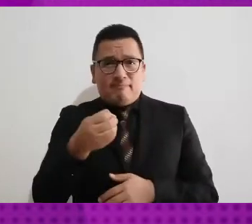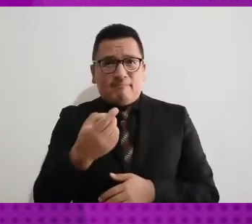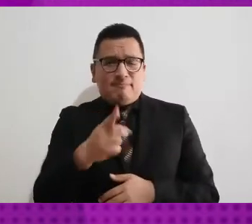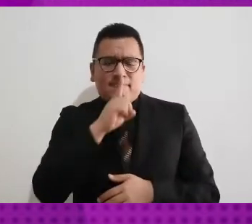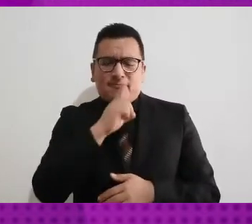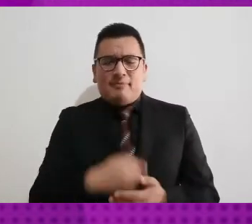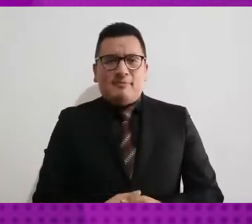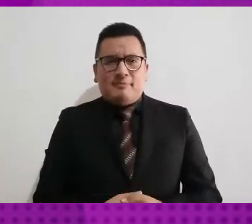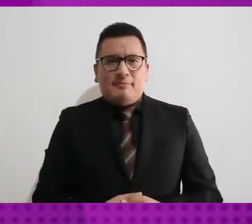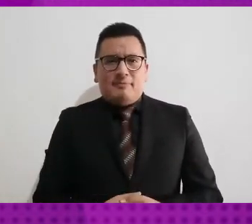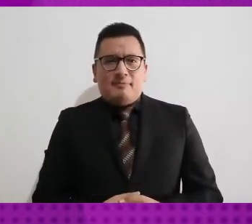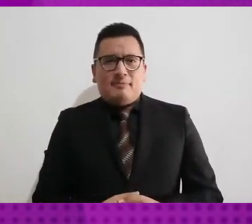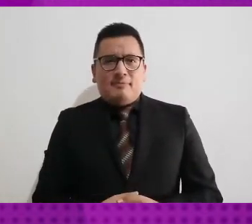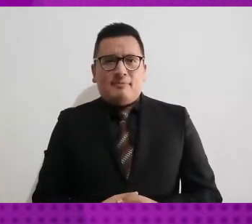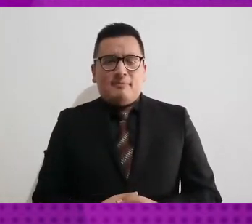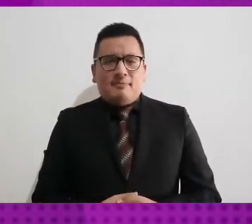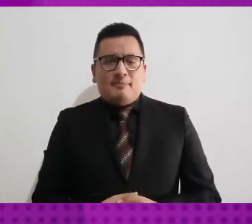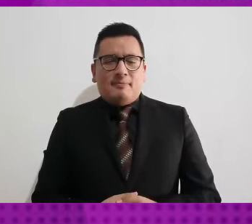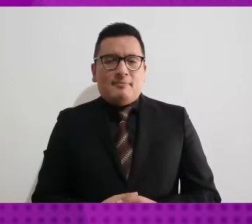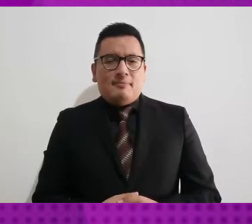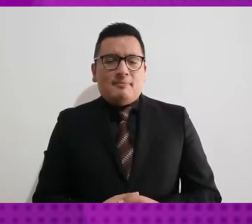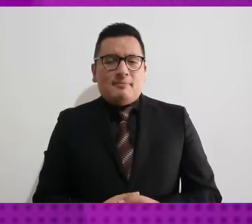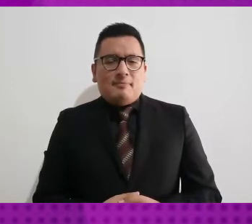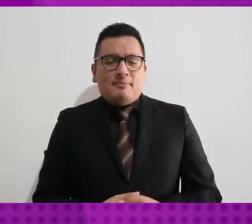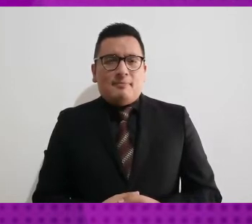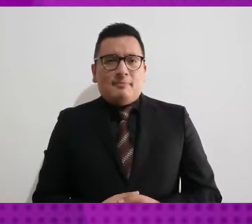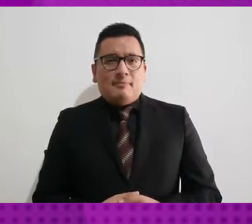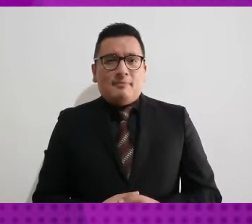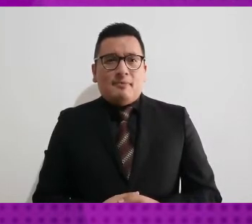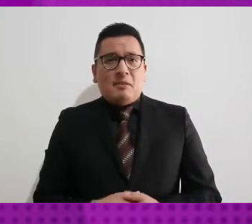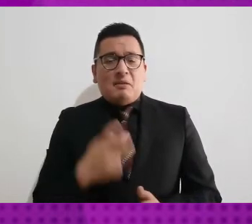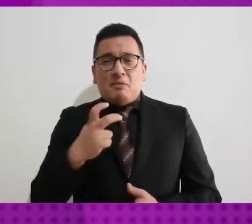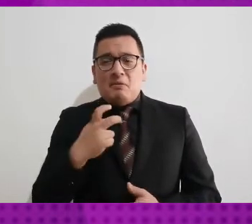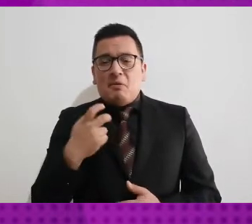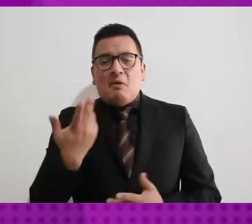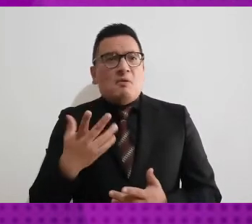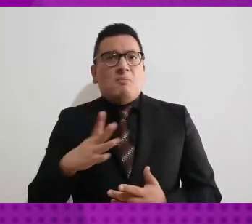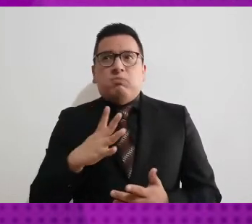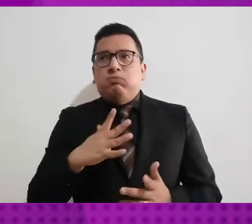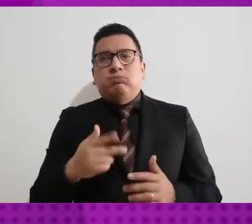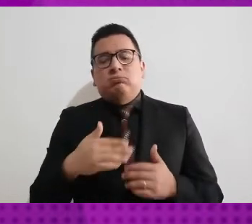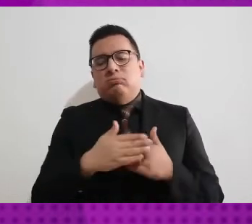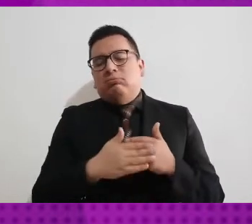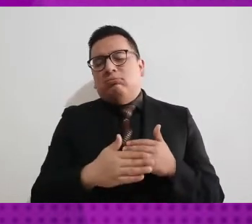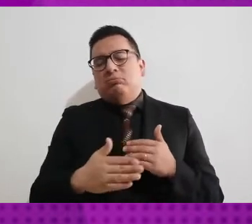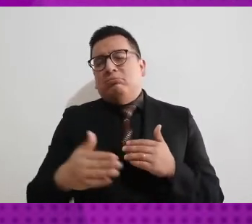establecían esos acuerdos o de los cuales se derivaban esos acuerdos. El sistema funcionó así hasta que hizo crisis.